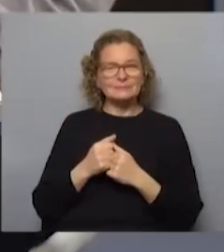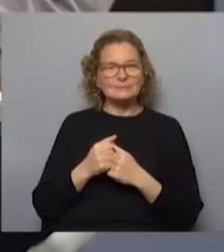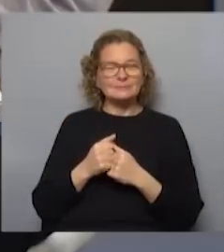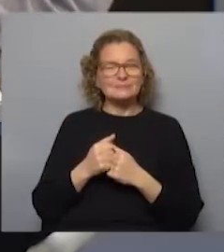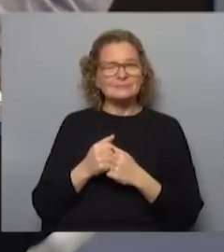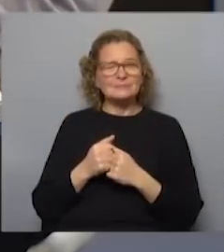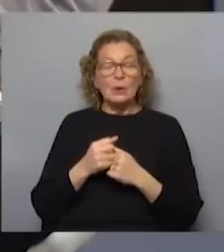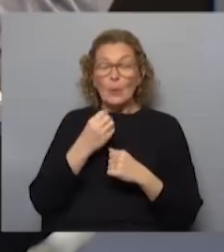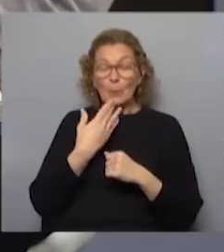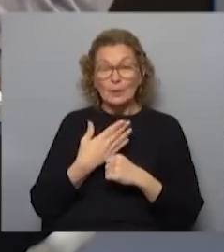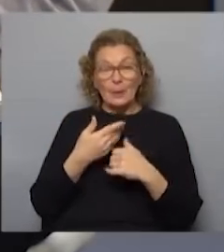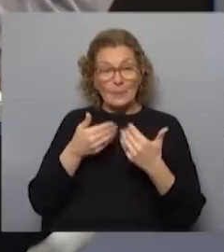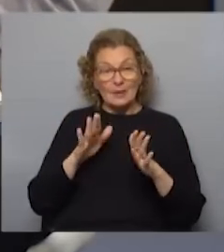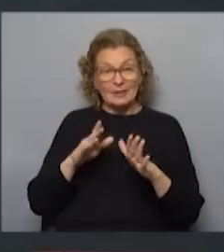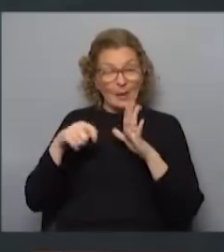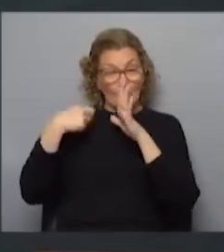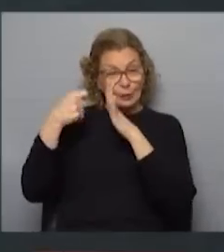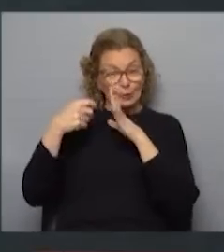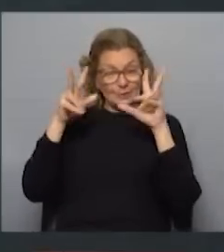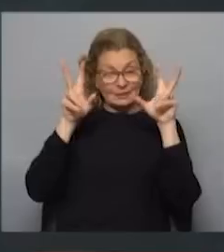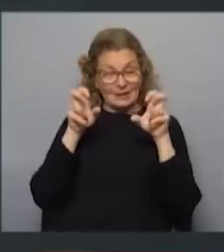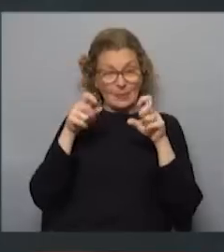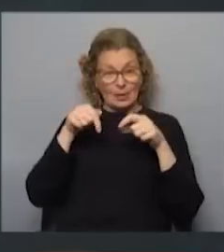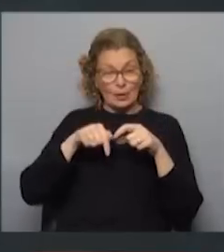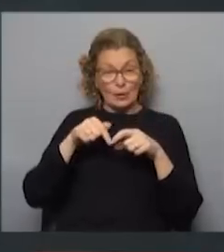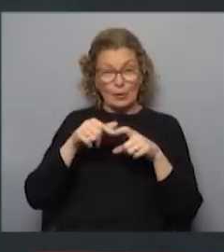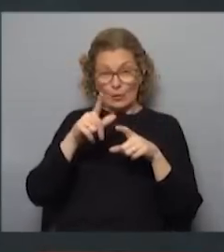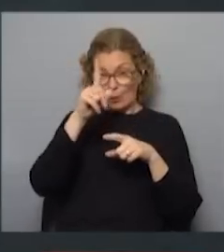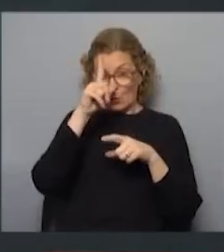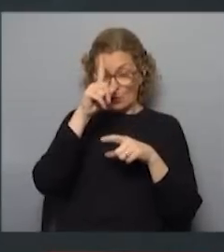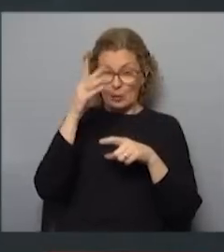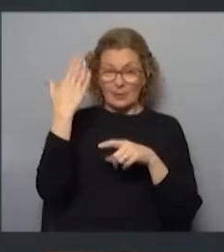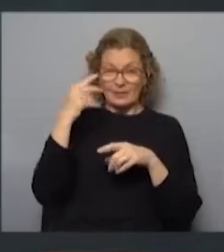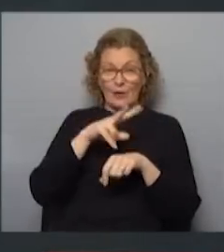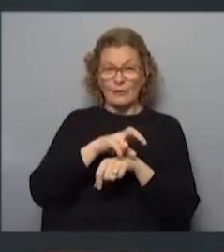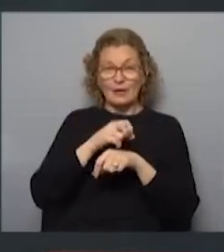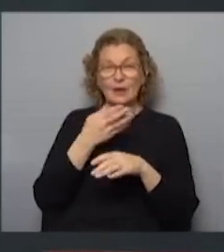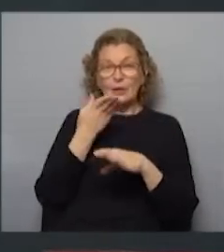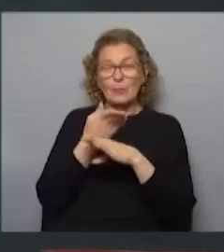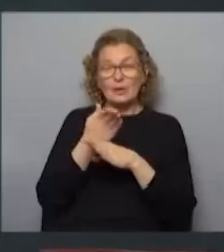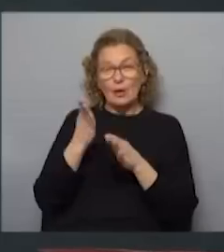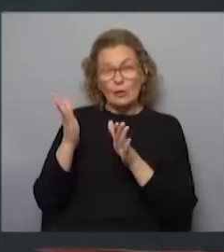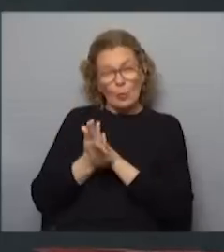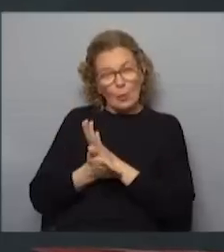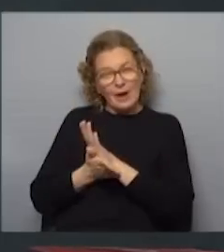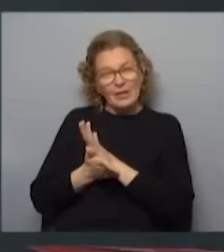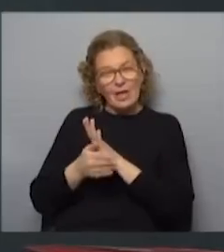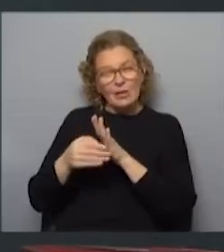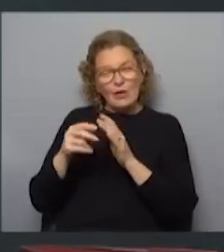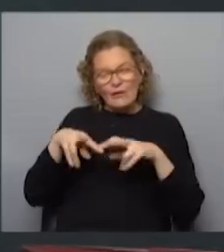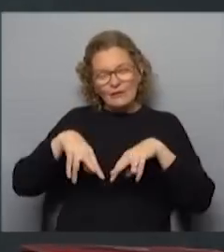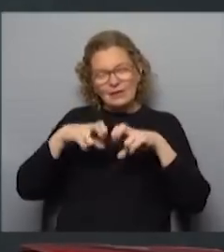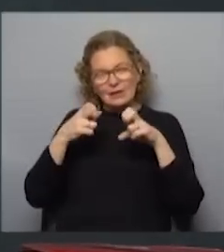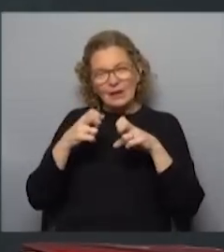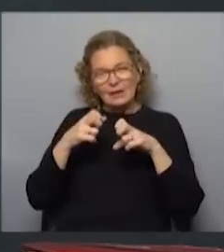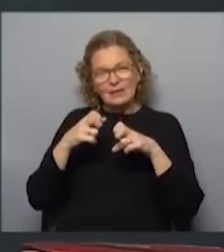bueno arrancamos con el tema de hoy en julio del Julio pasado la fiscalía pidió el archivo de la causa que investigaba